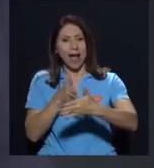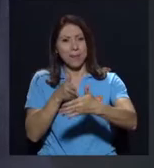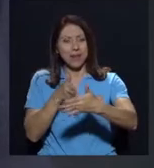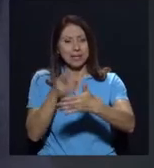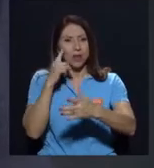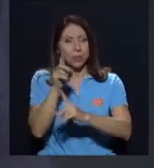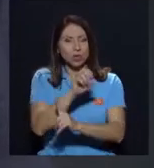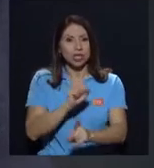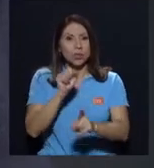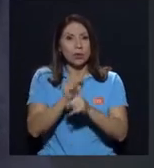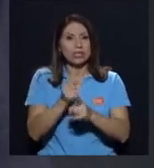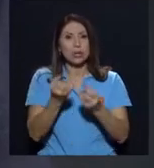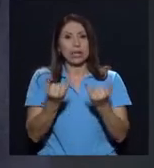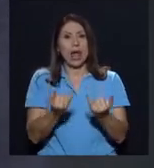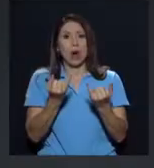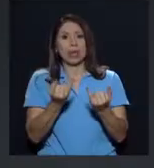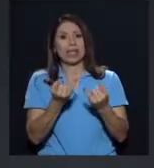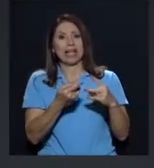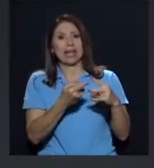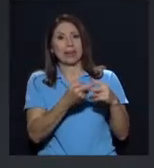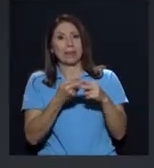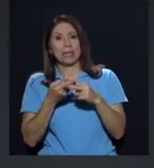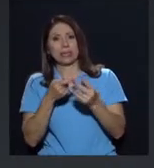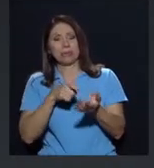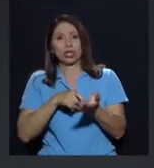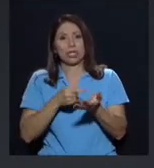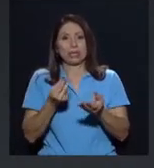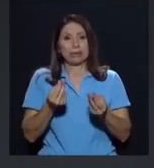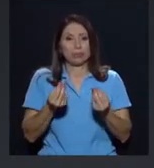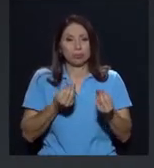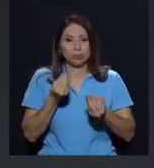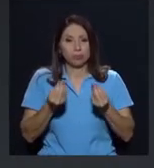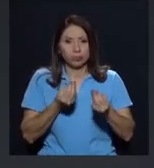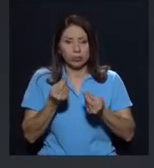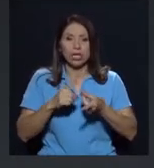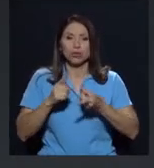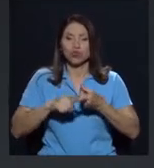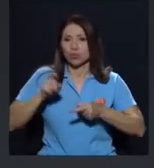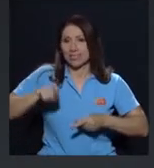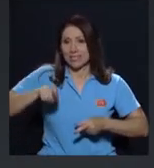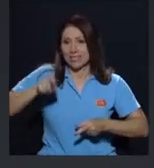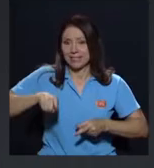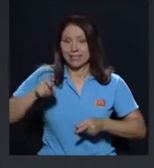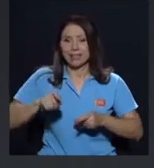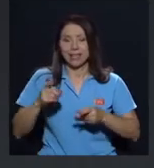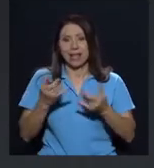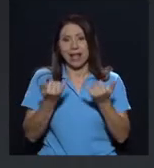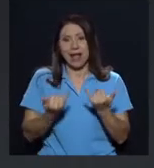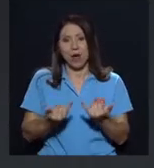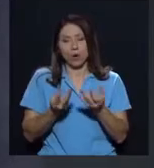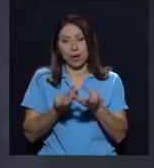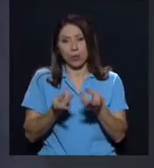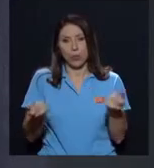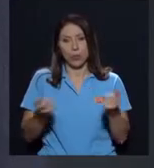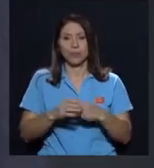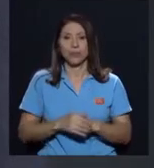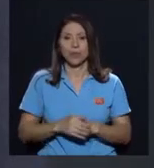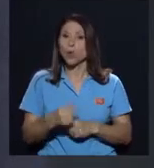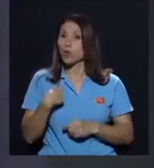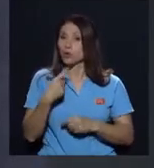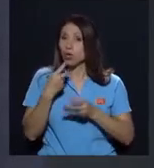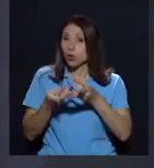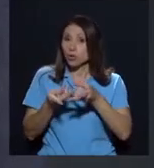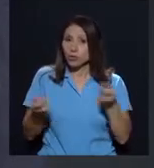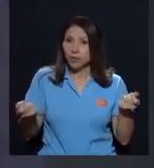fiscal es que me parece que es urgente resolver este problema cuando yo resolverlo nos